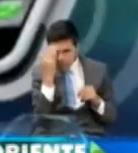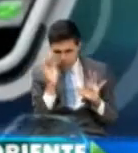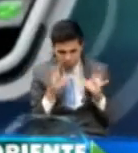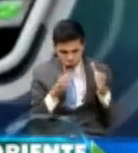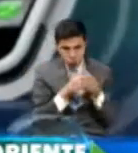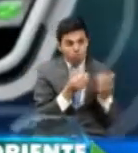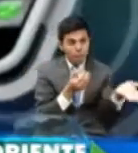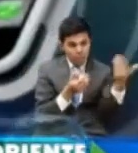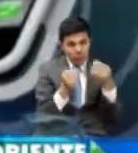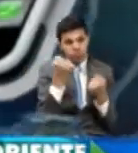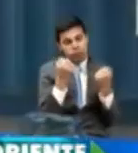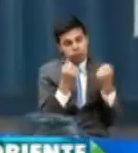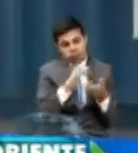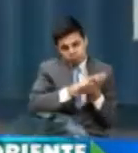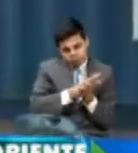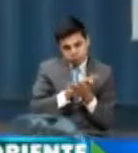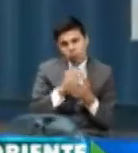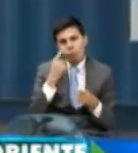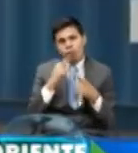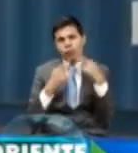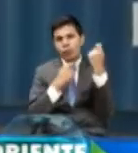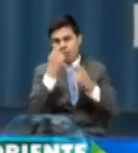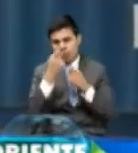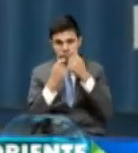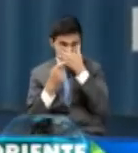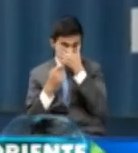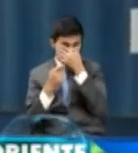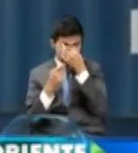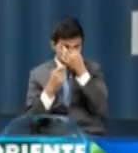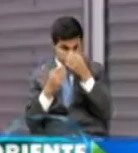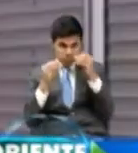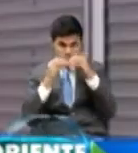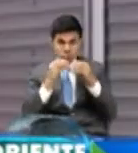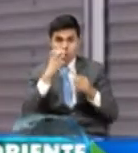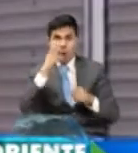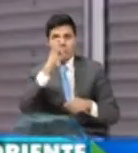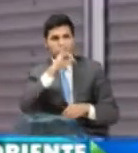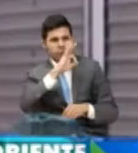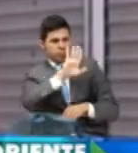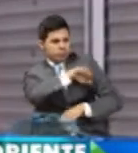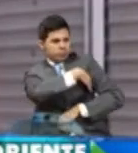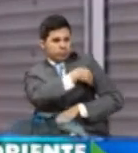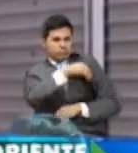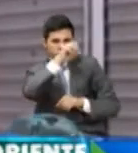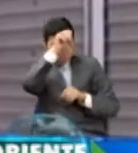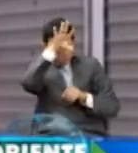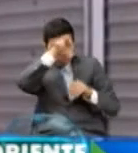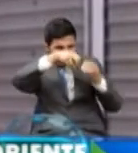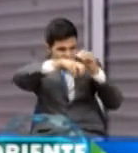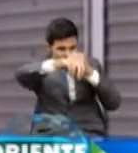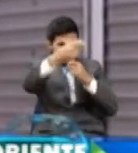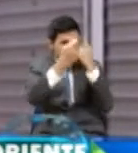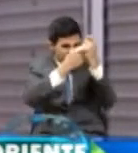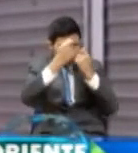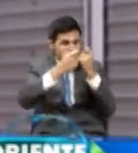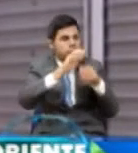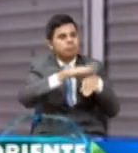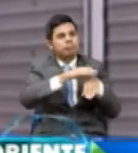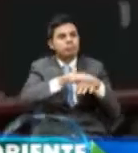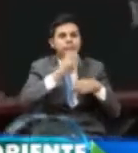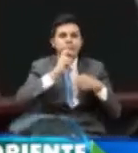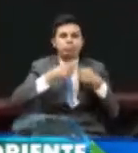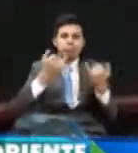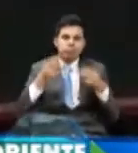para poder montar su negocio, ¿no? Además, con el jefe de la cartera de minas se le expondrá la problemática ante la difícil situación que presentan